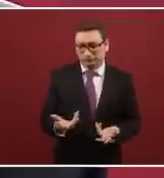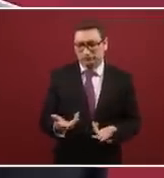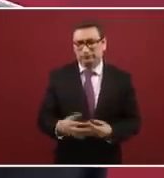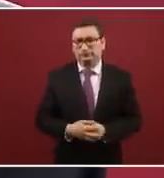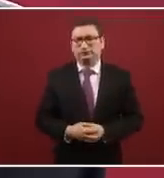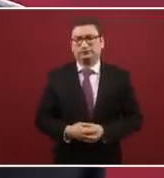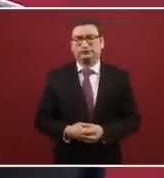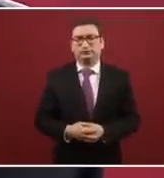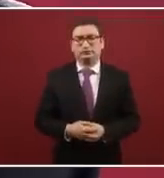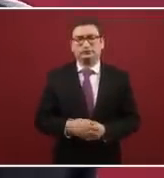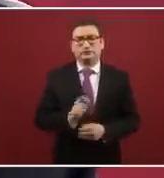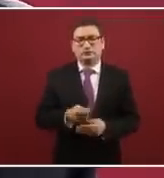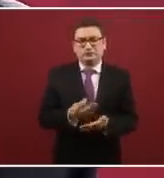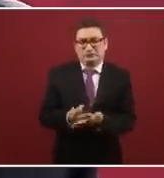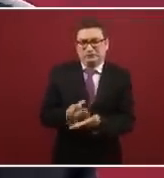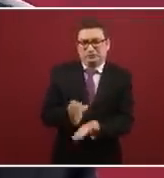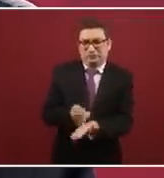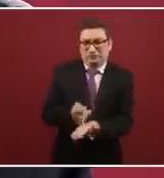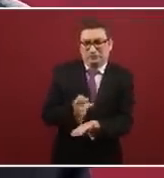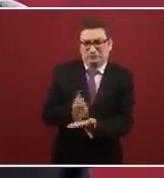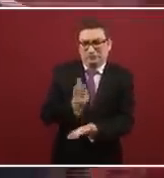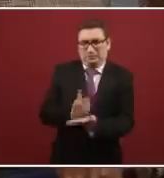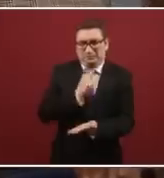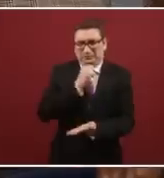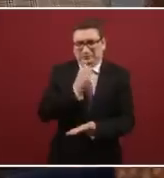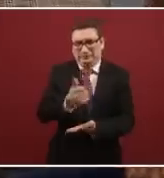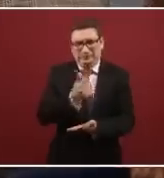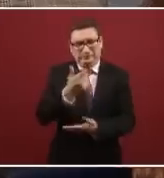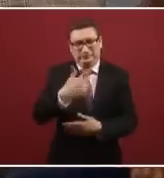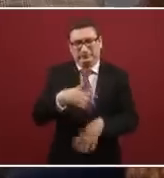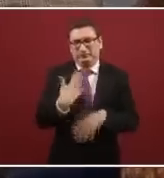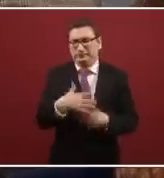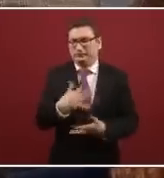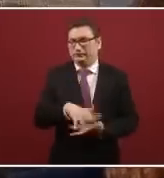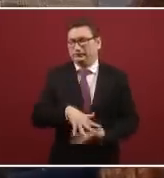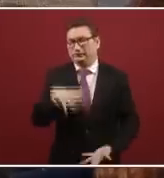una evasión fiscal enorme.